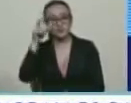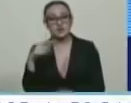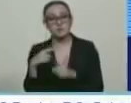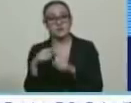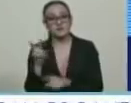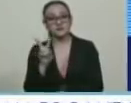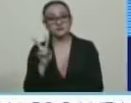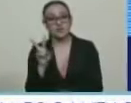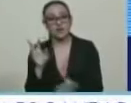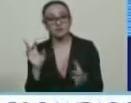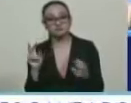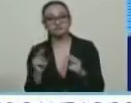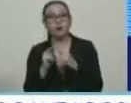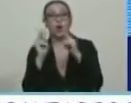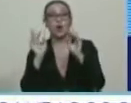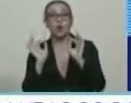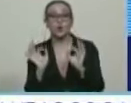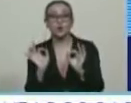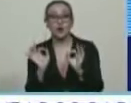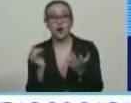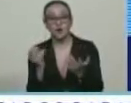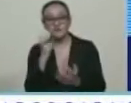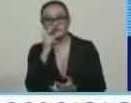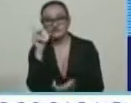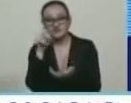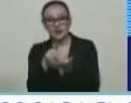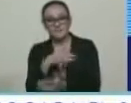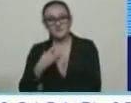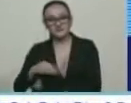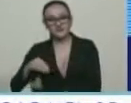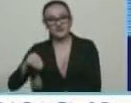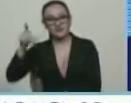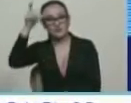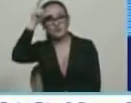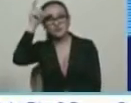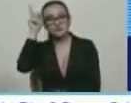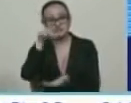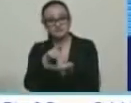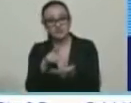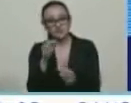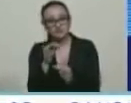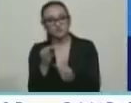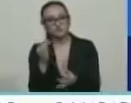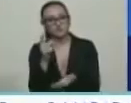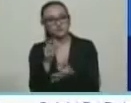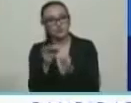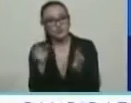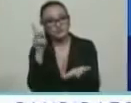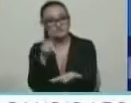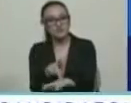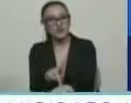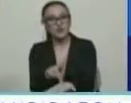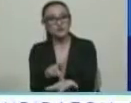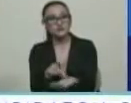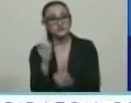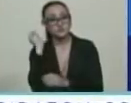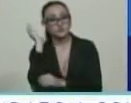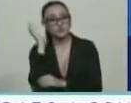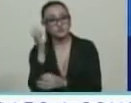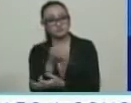Venezuela. Hoy tenemos esta visita de Estado del presidente Erdogan y tenemos este foro